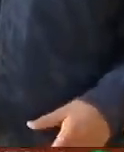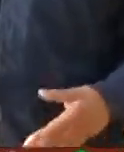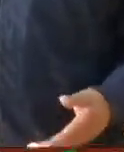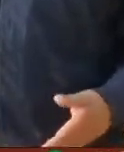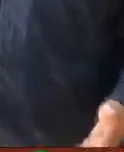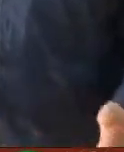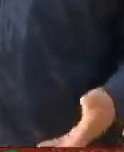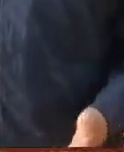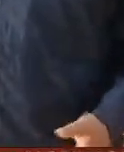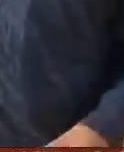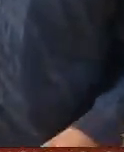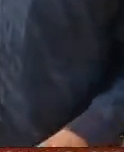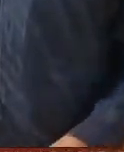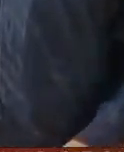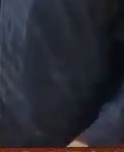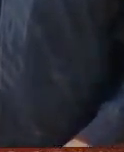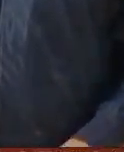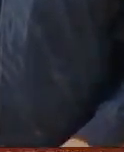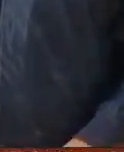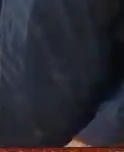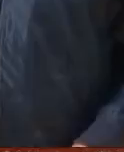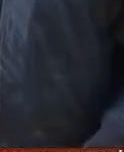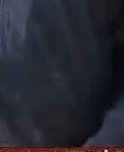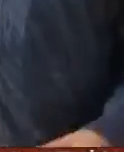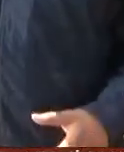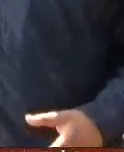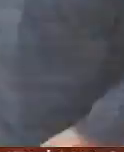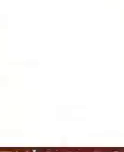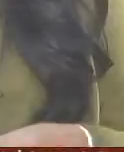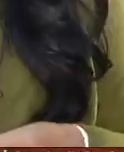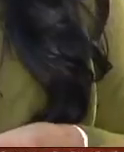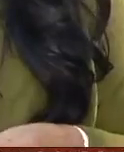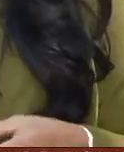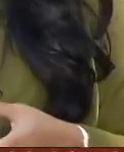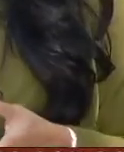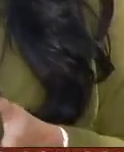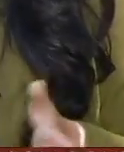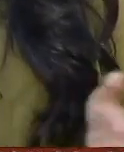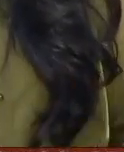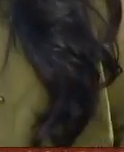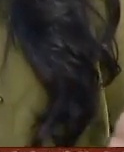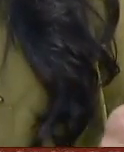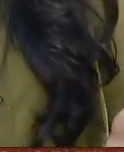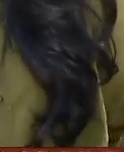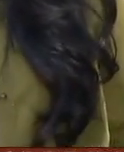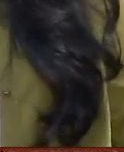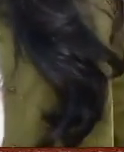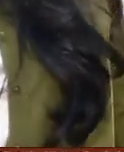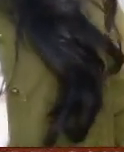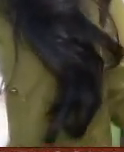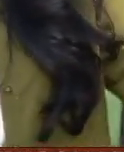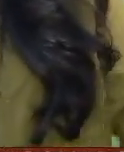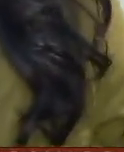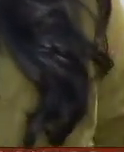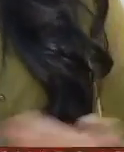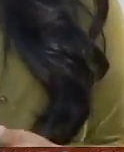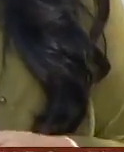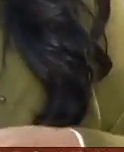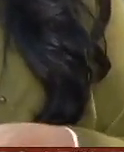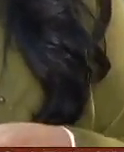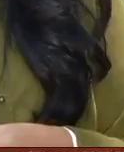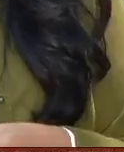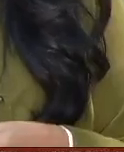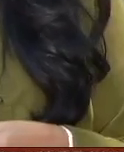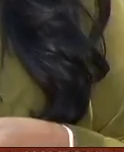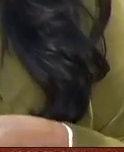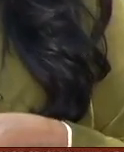y precisamente mucha gente nos lo dijo, ¿no? Que se embellece. Actualmente llevamos 6 meses sin pintar, sin un